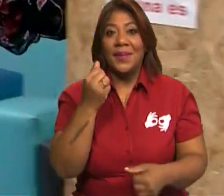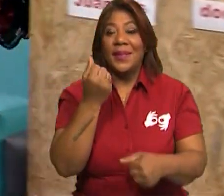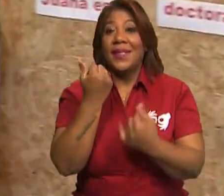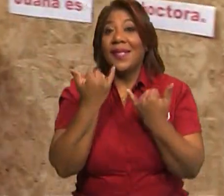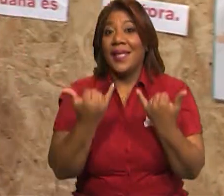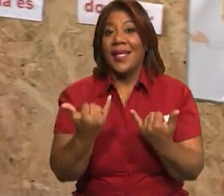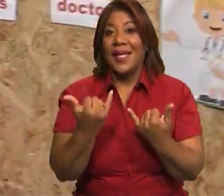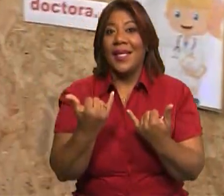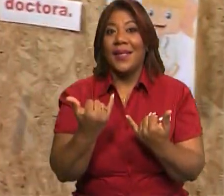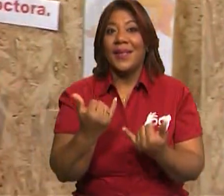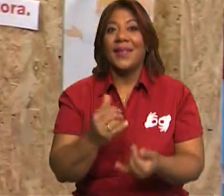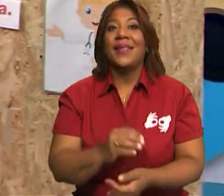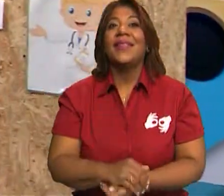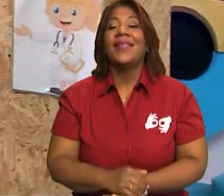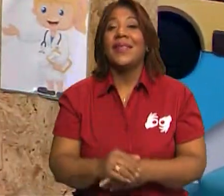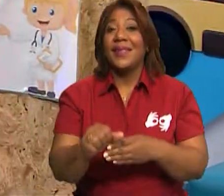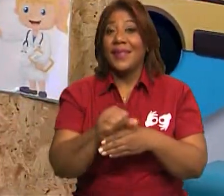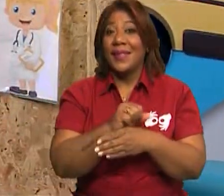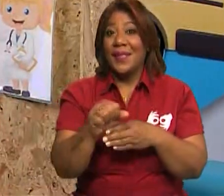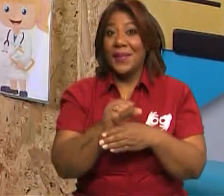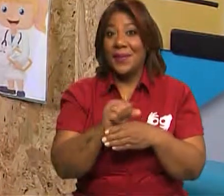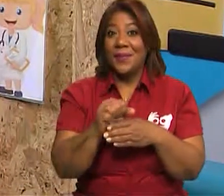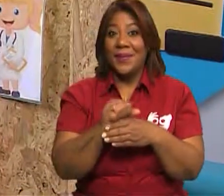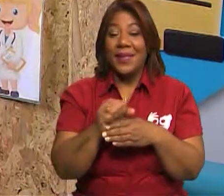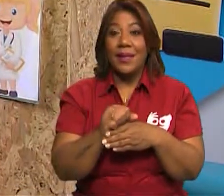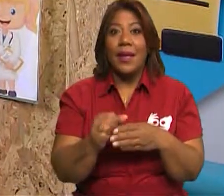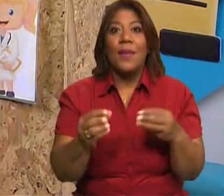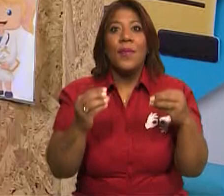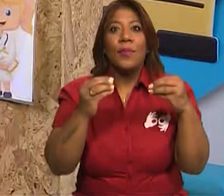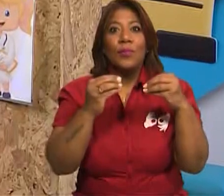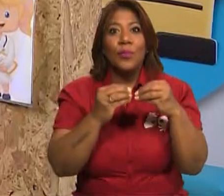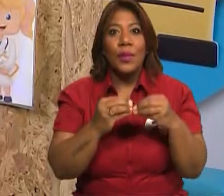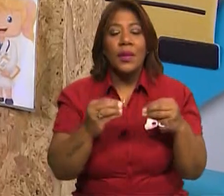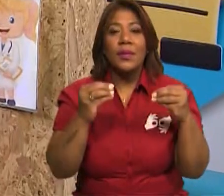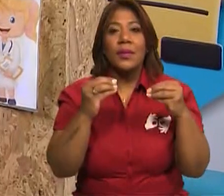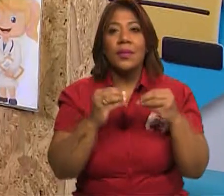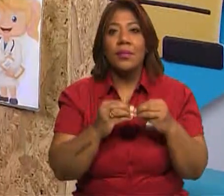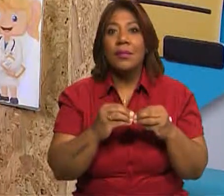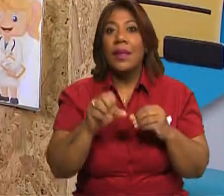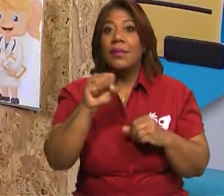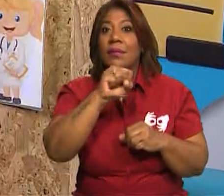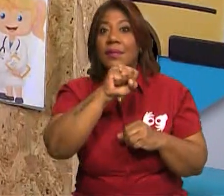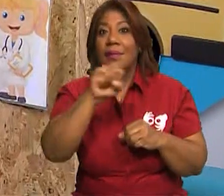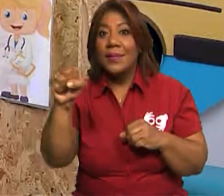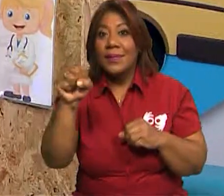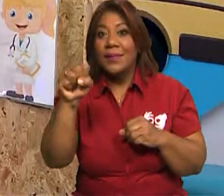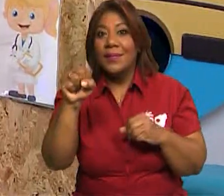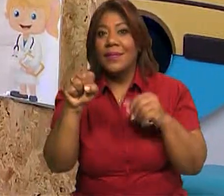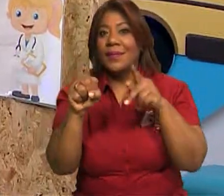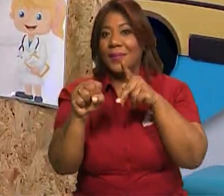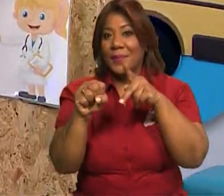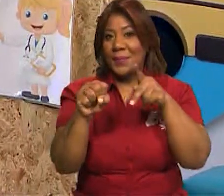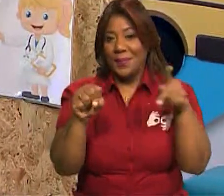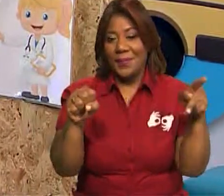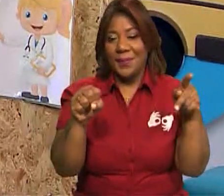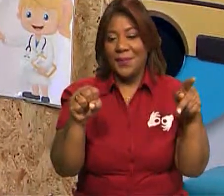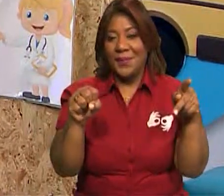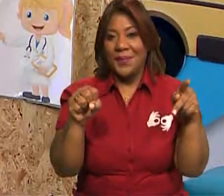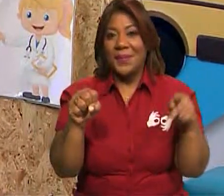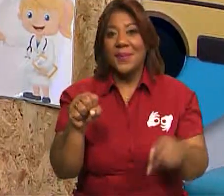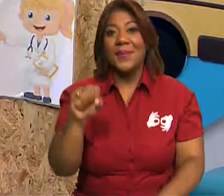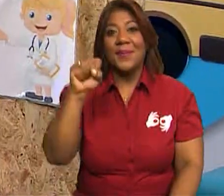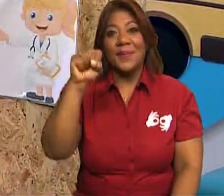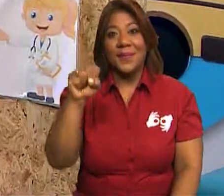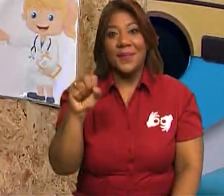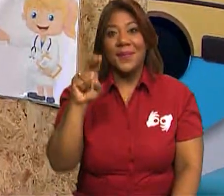a practicar o a reforzar el sujeto y el predicado. Recuerden, vamos a